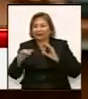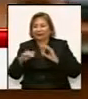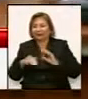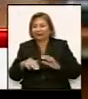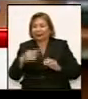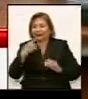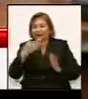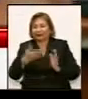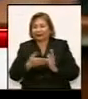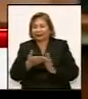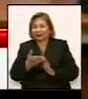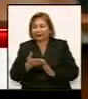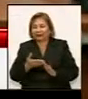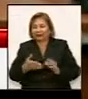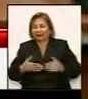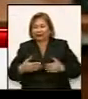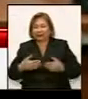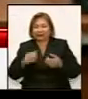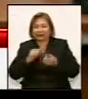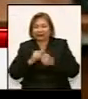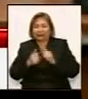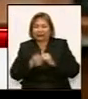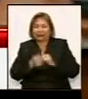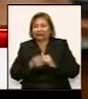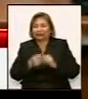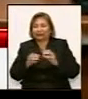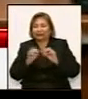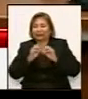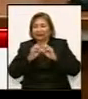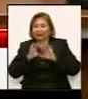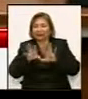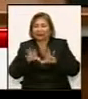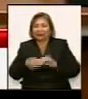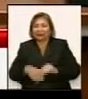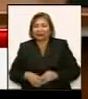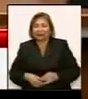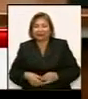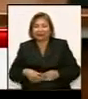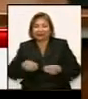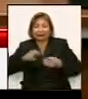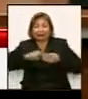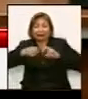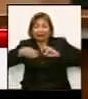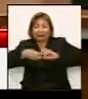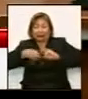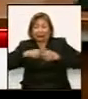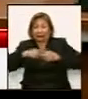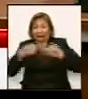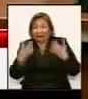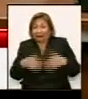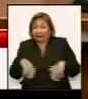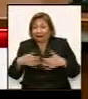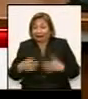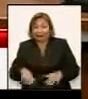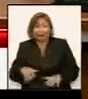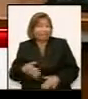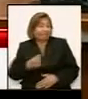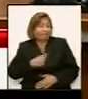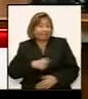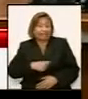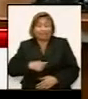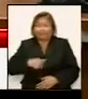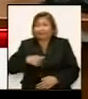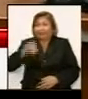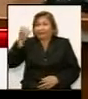de esta manera podemos del nombre se puede reflejar la complejidad y lamentablemente las